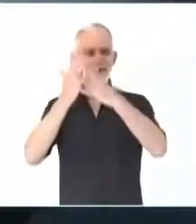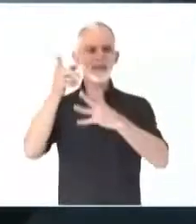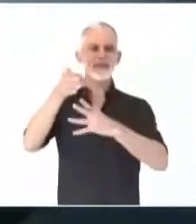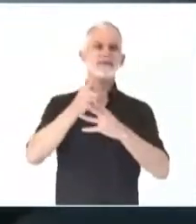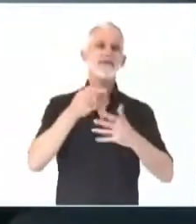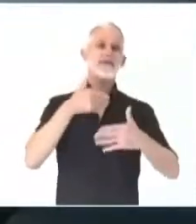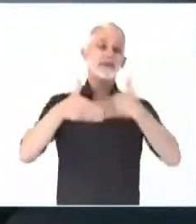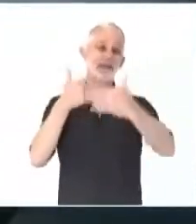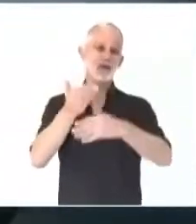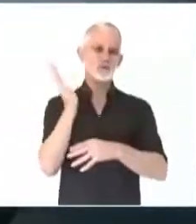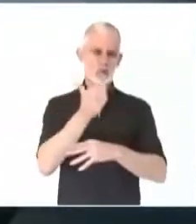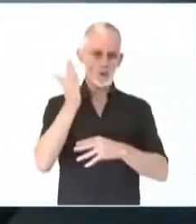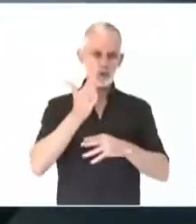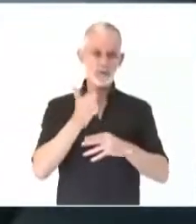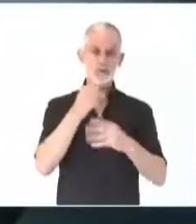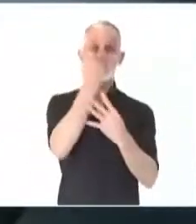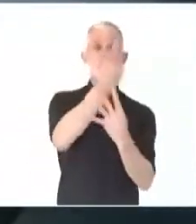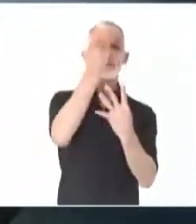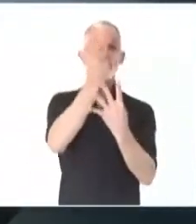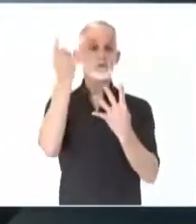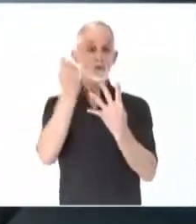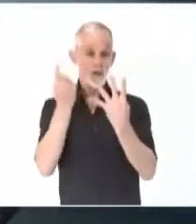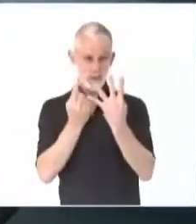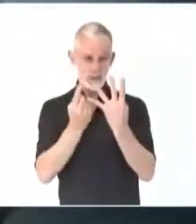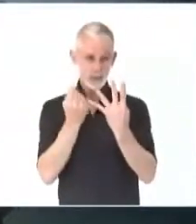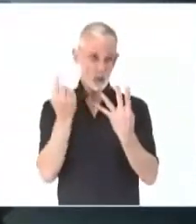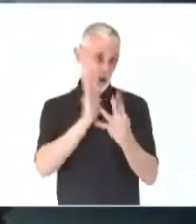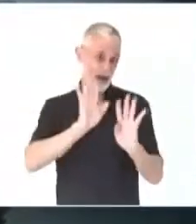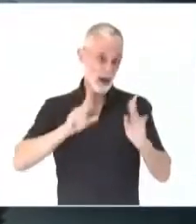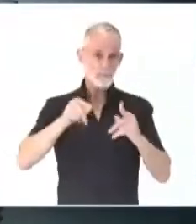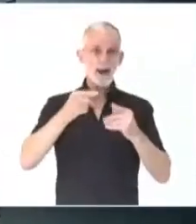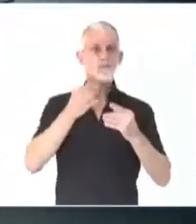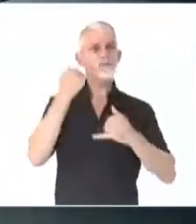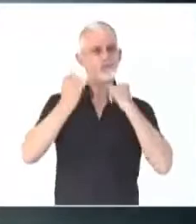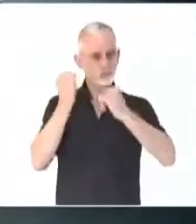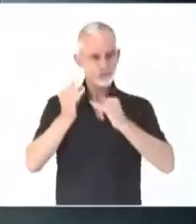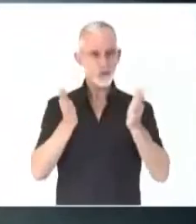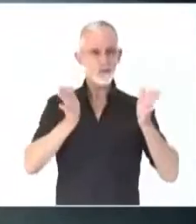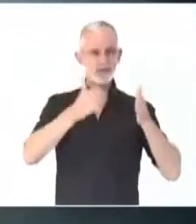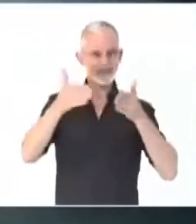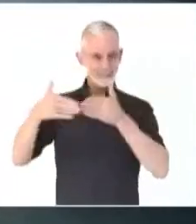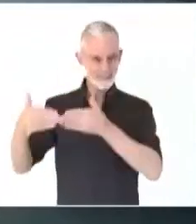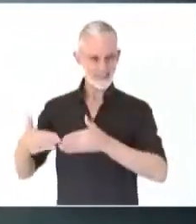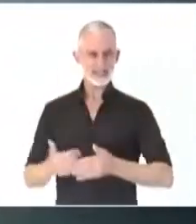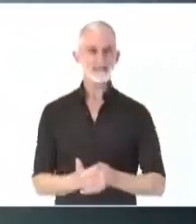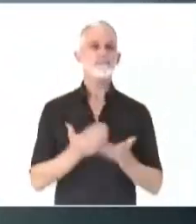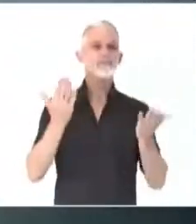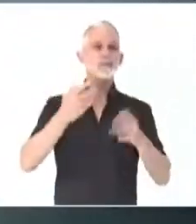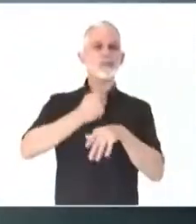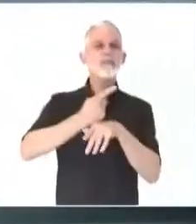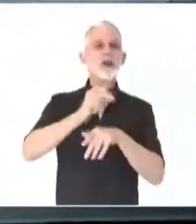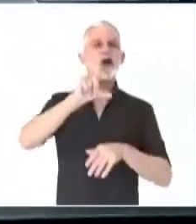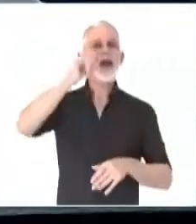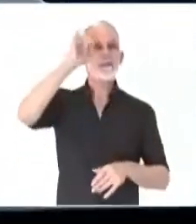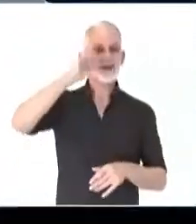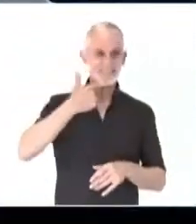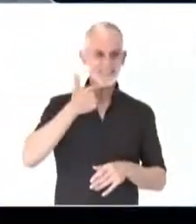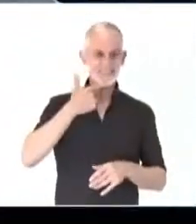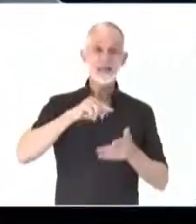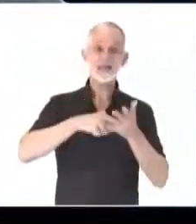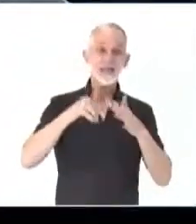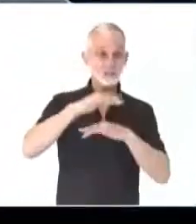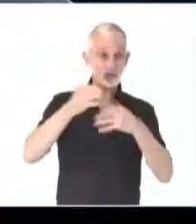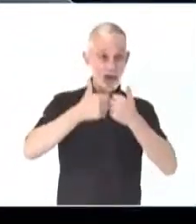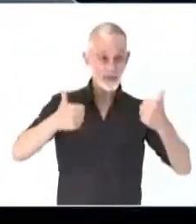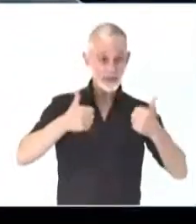desarrollo productivo. Tienen un minuto cada uno para poder expresarse. Comienza Matías Lamens. La ciudad